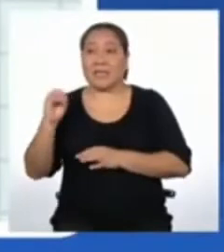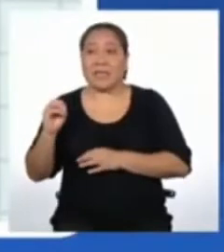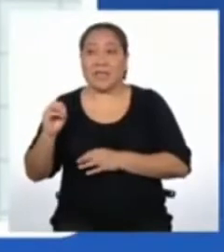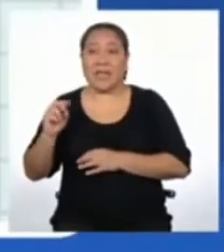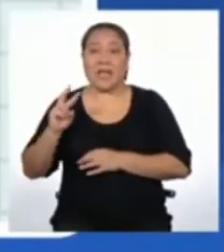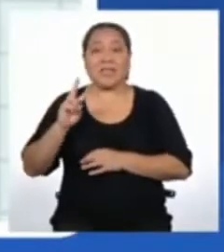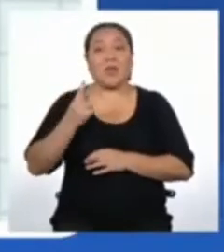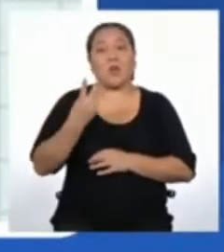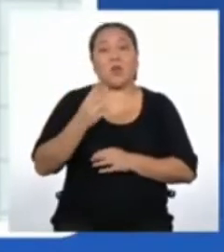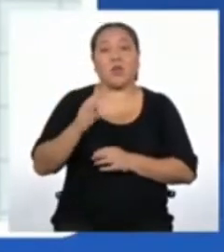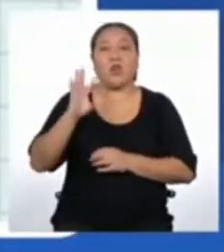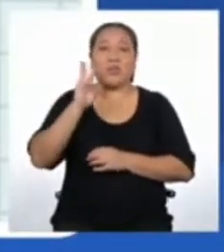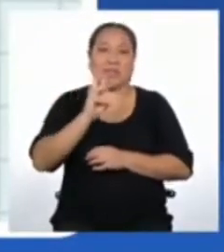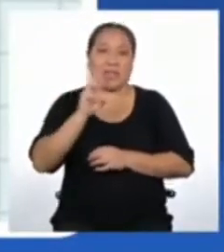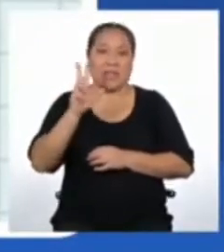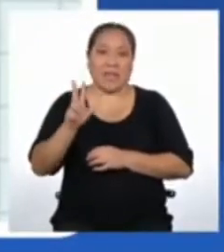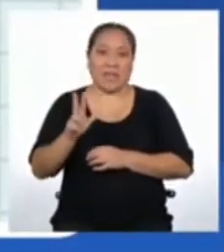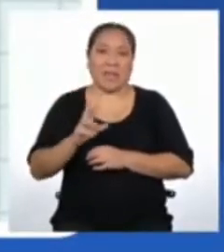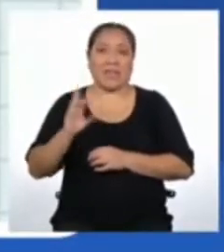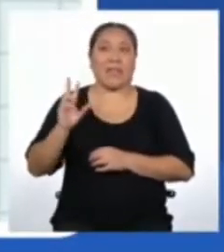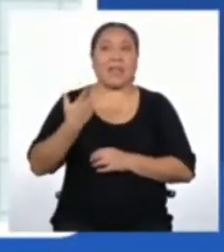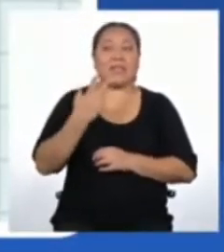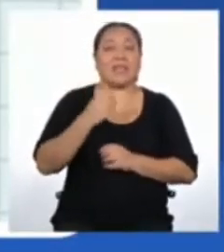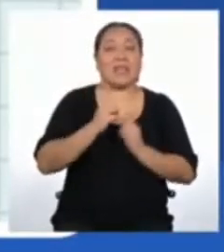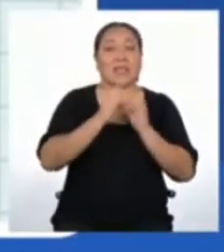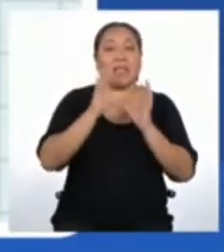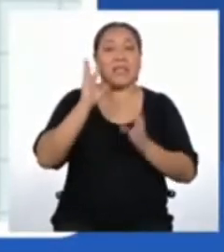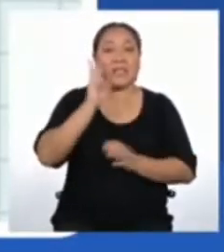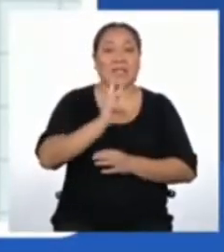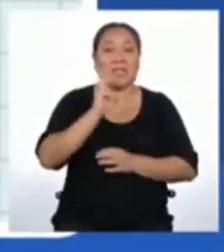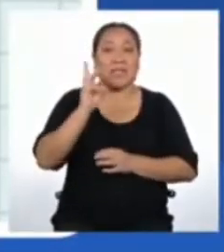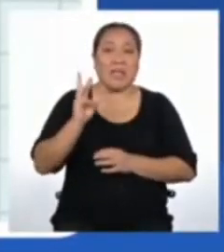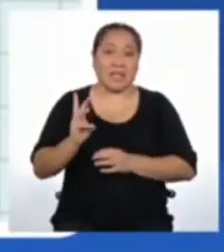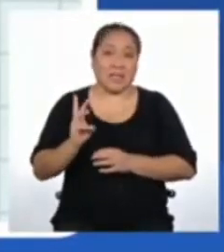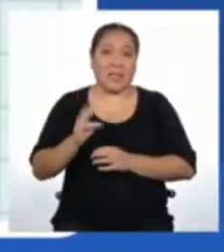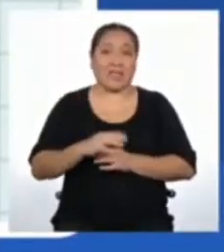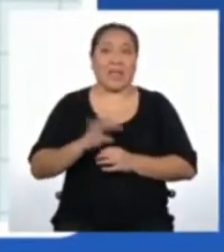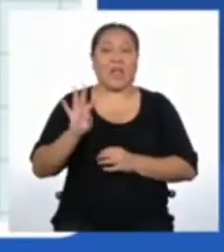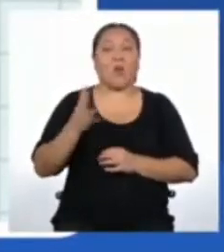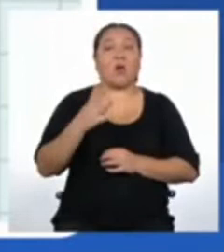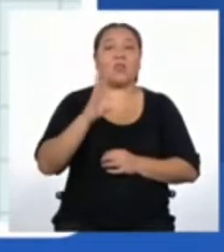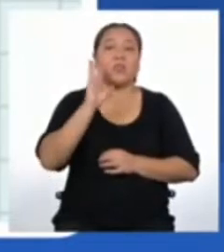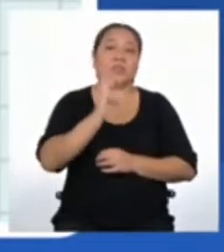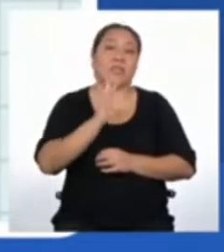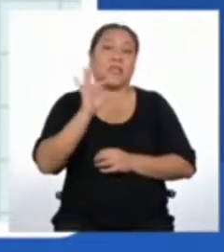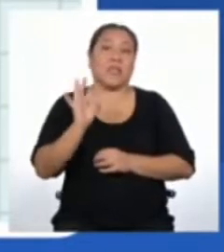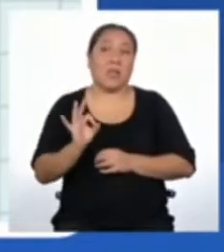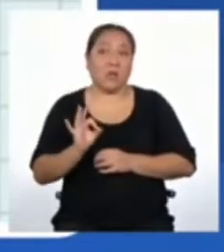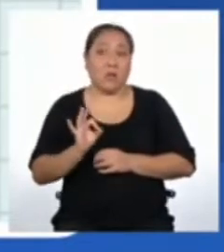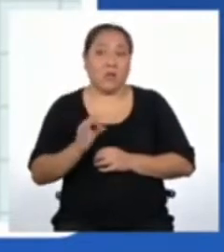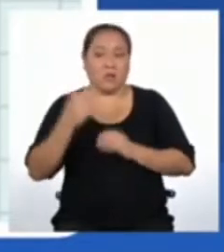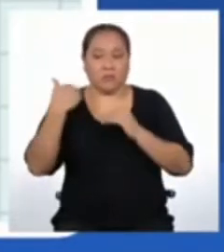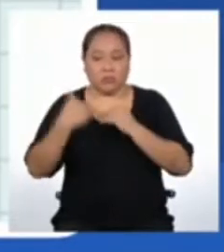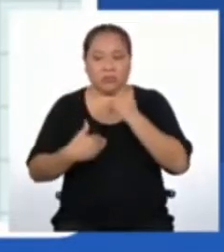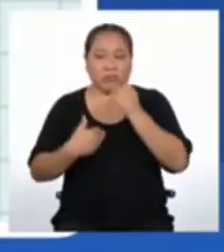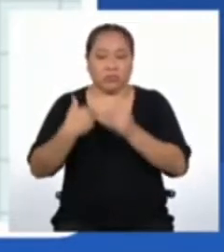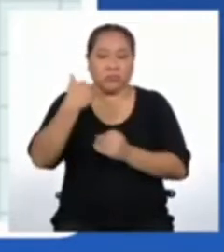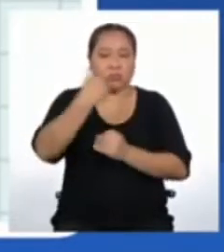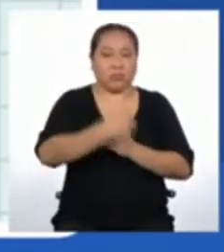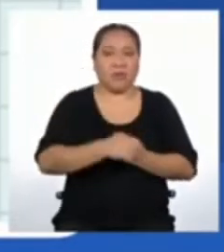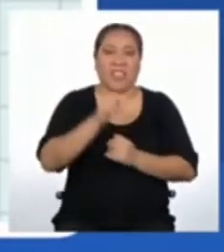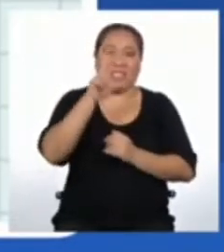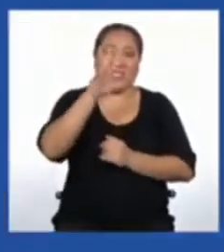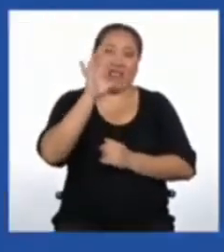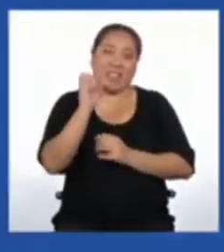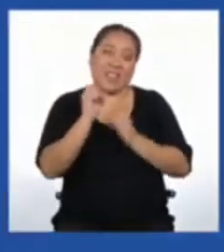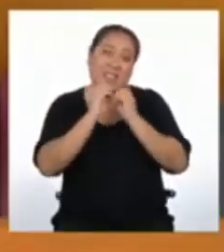segundo gastó 63 soles. El tercer día gastó 66. El cuarto, 69. Y así sucesivamente durante los